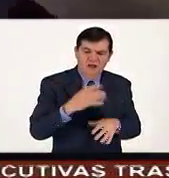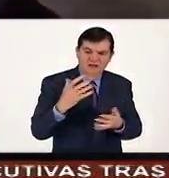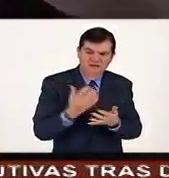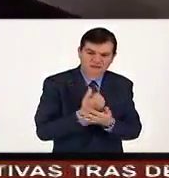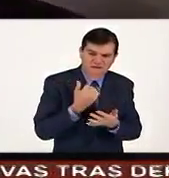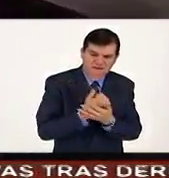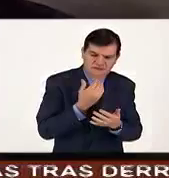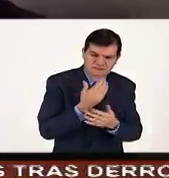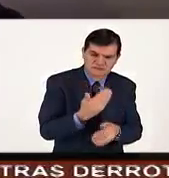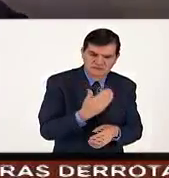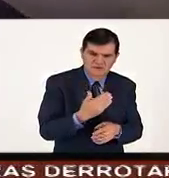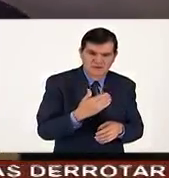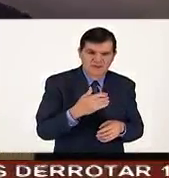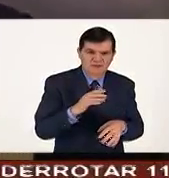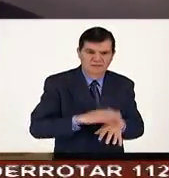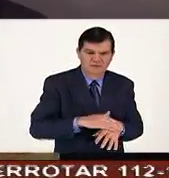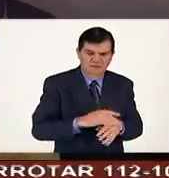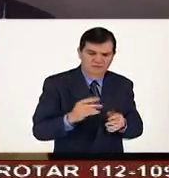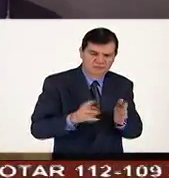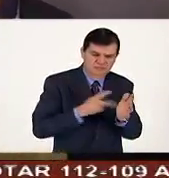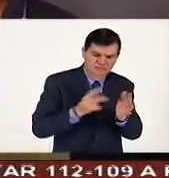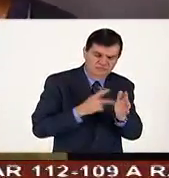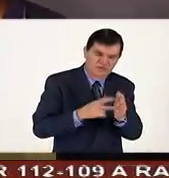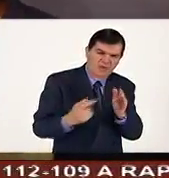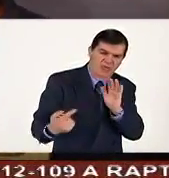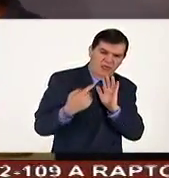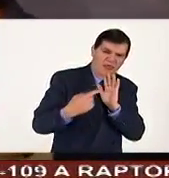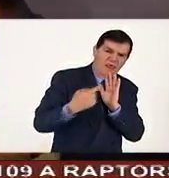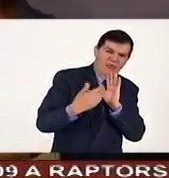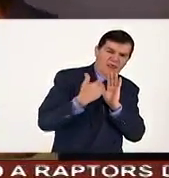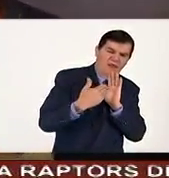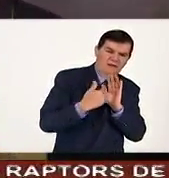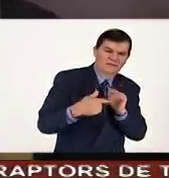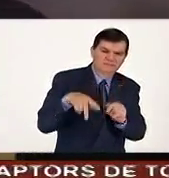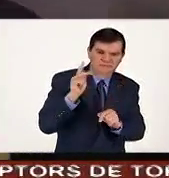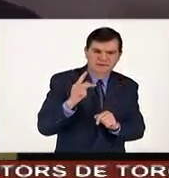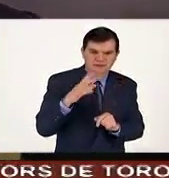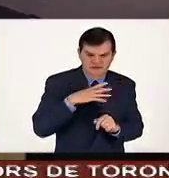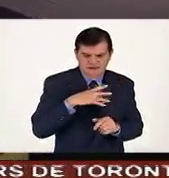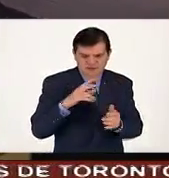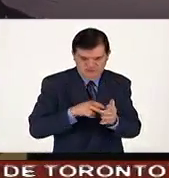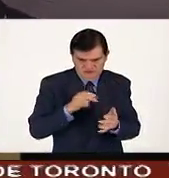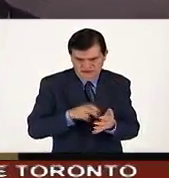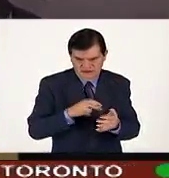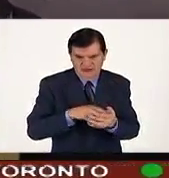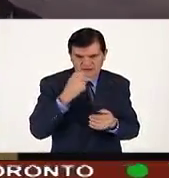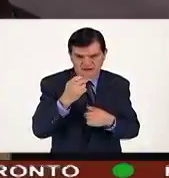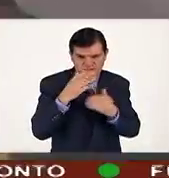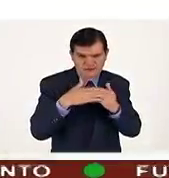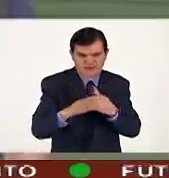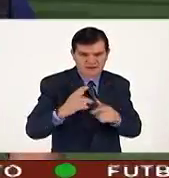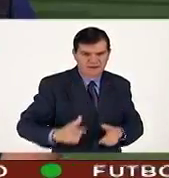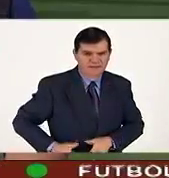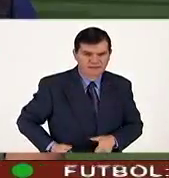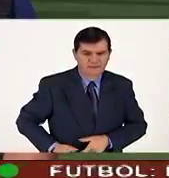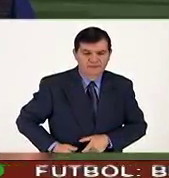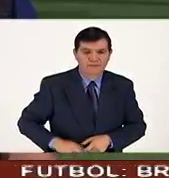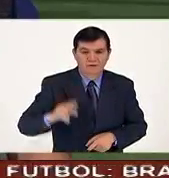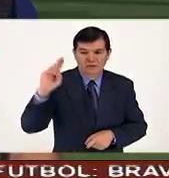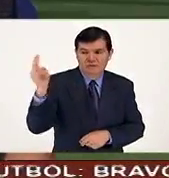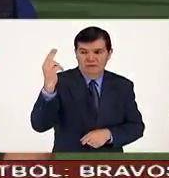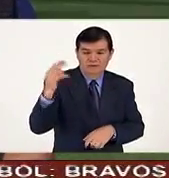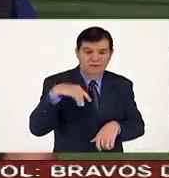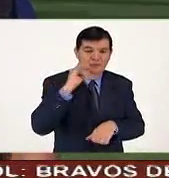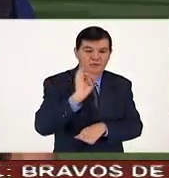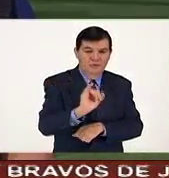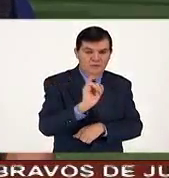pelota, llegaron mucho más que nosotros y bueno, hay que corregir eso para poder salir campeón. Pumas se enfrentará el